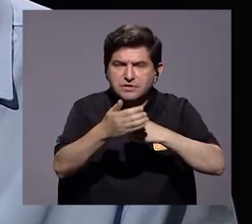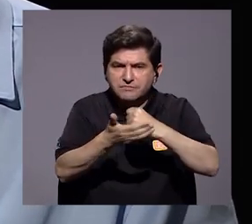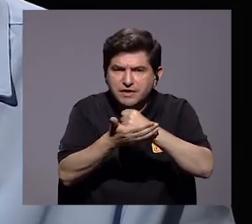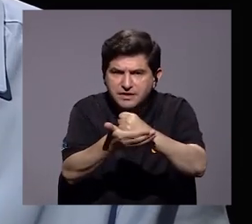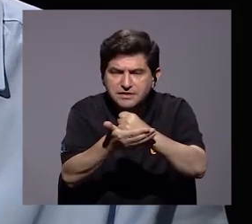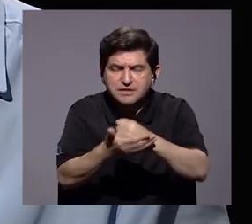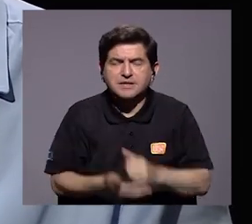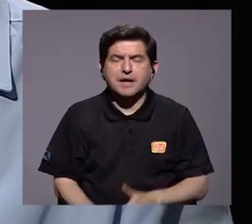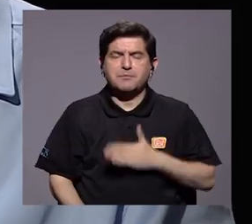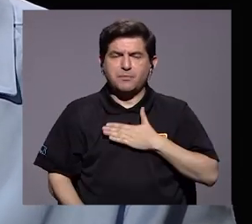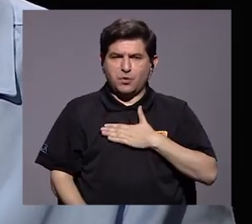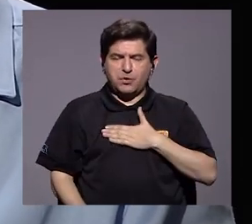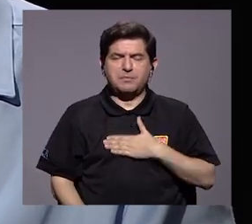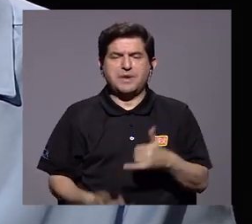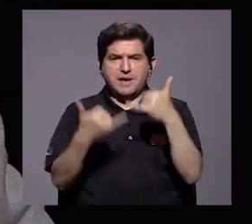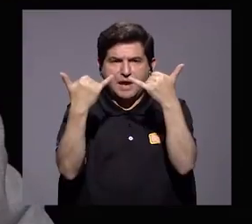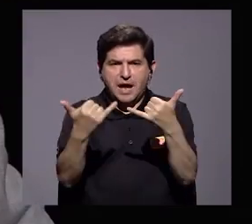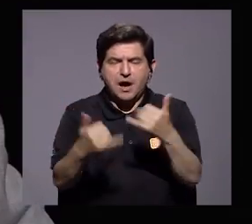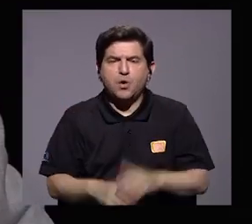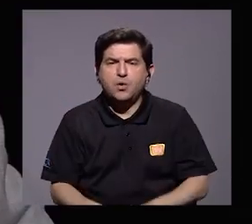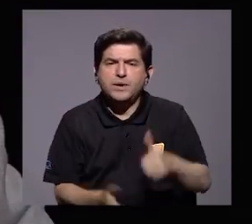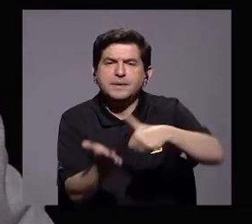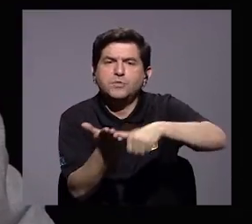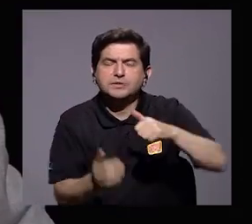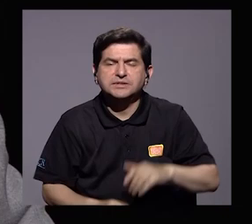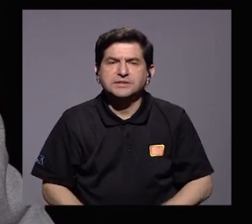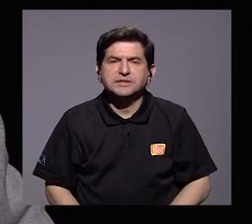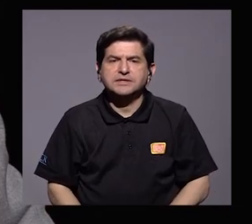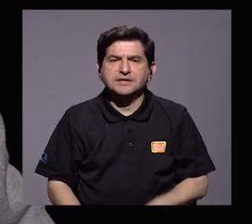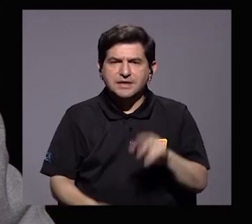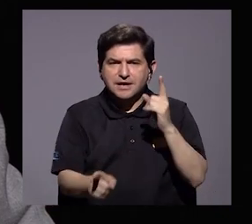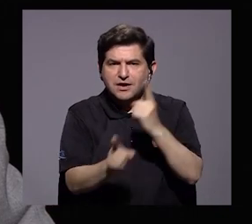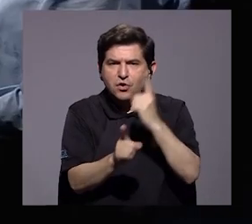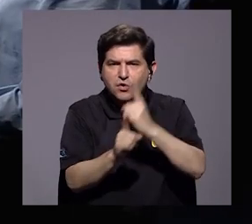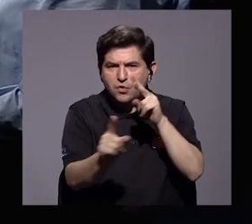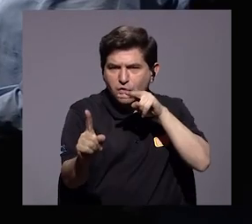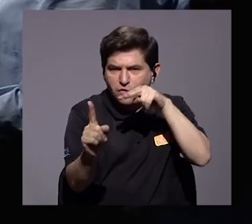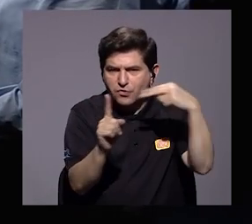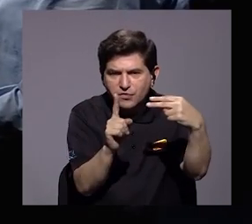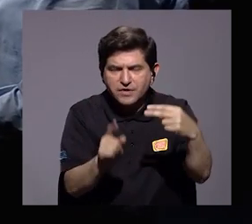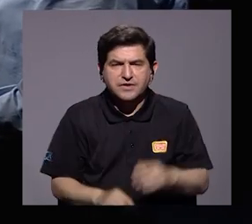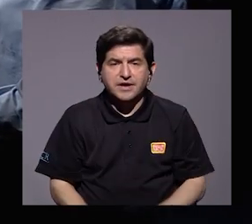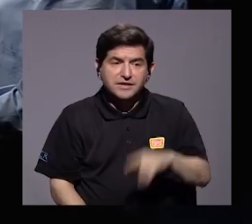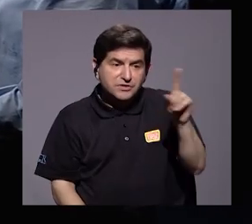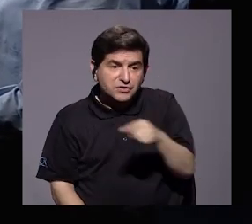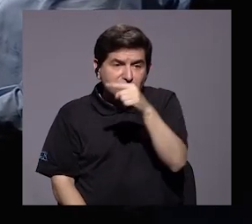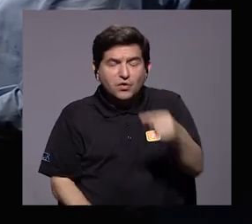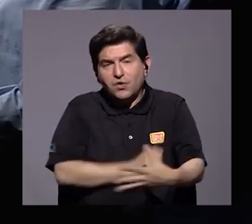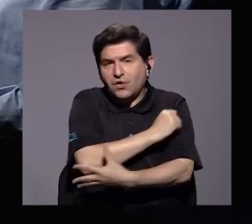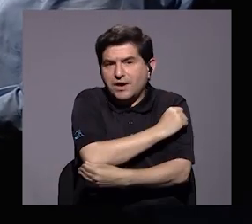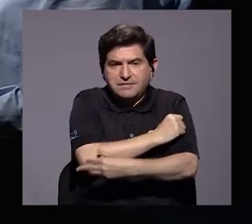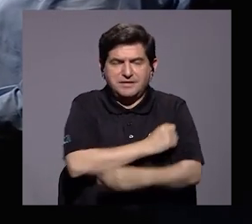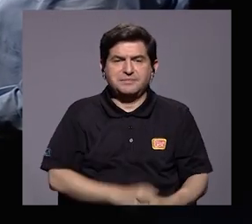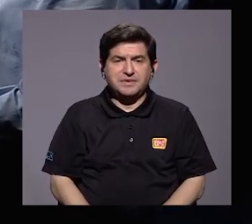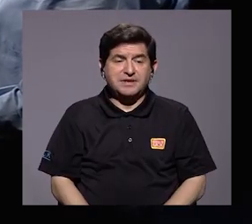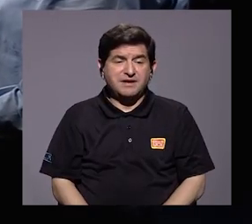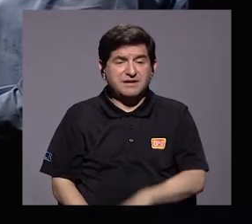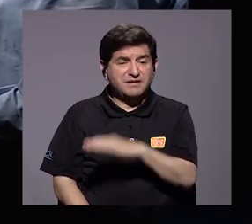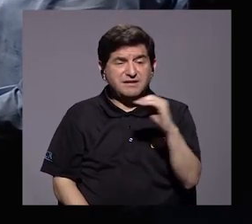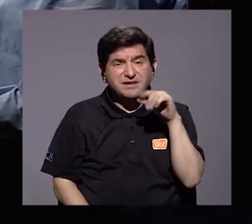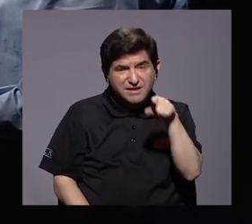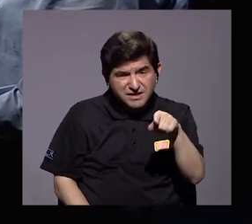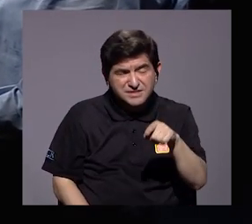de ayudas vote por mí cuando el enfoque correcto debería ser eliminar la pobreza y para eliminar la pobreza